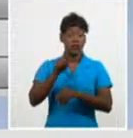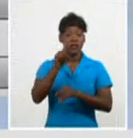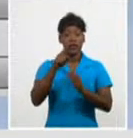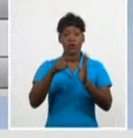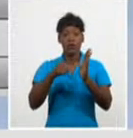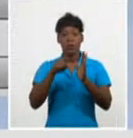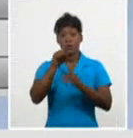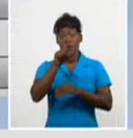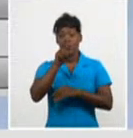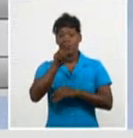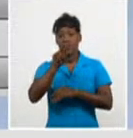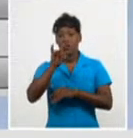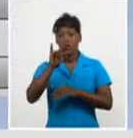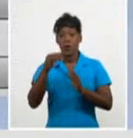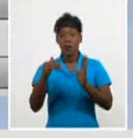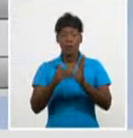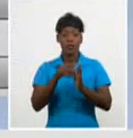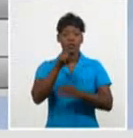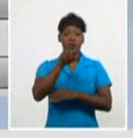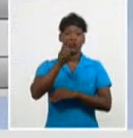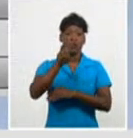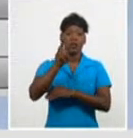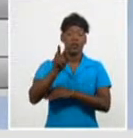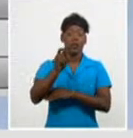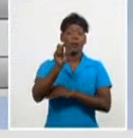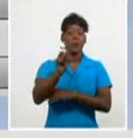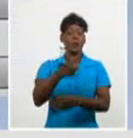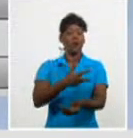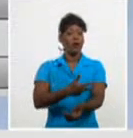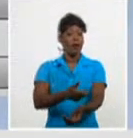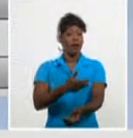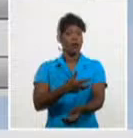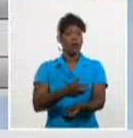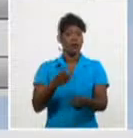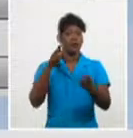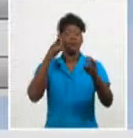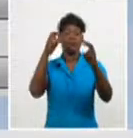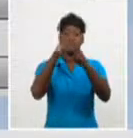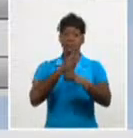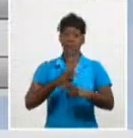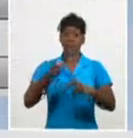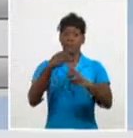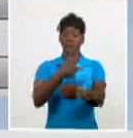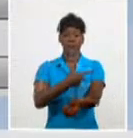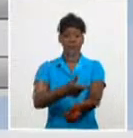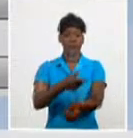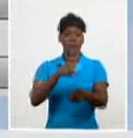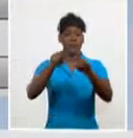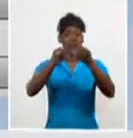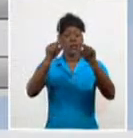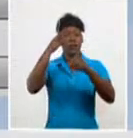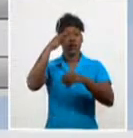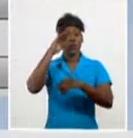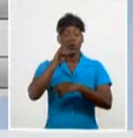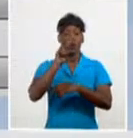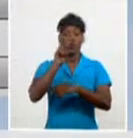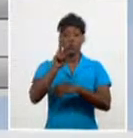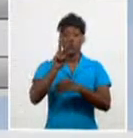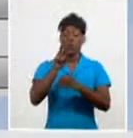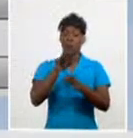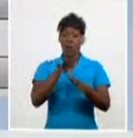129.132 muestras analizadas, estudiadas en nuestro país, de las cuales 2.000, o